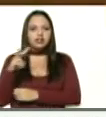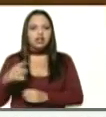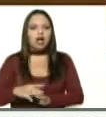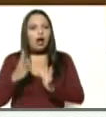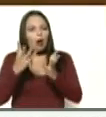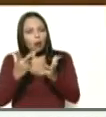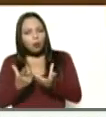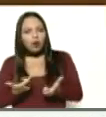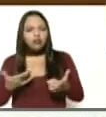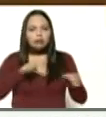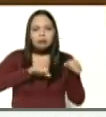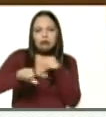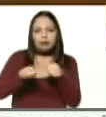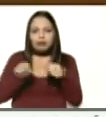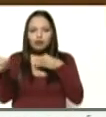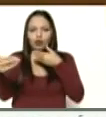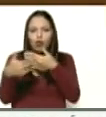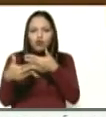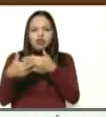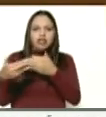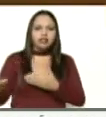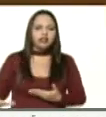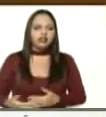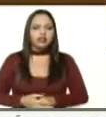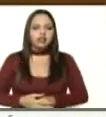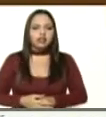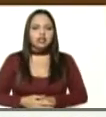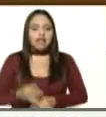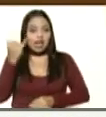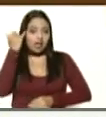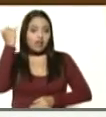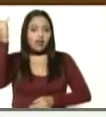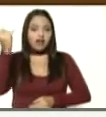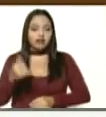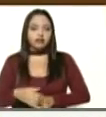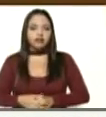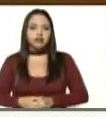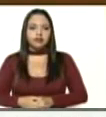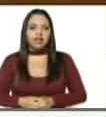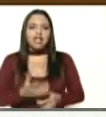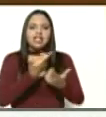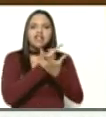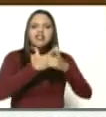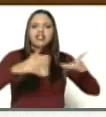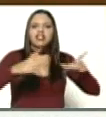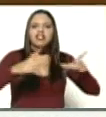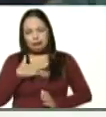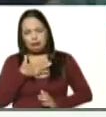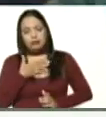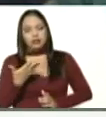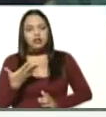cuántas acciones en contra de la idea de libertad que nosotros